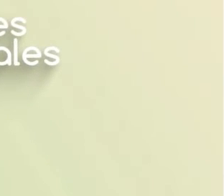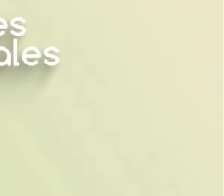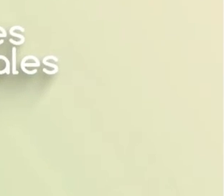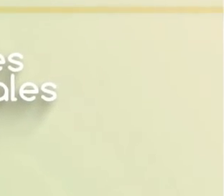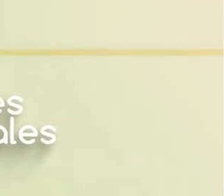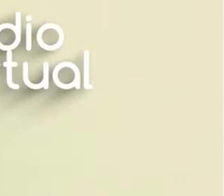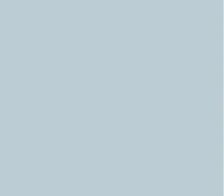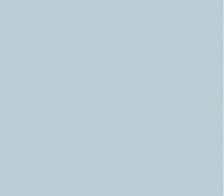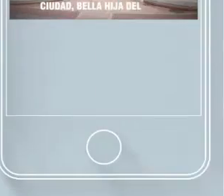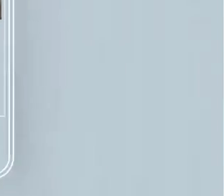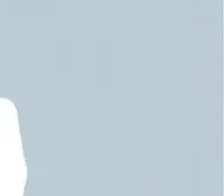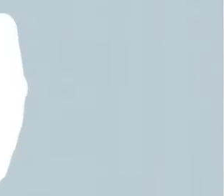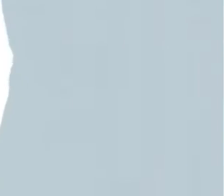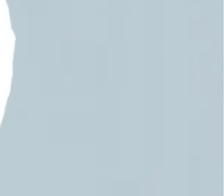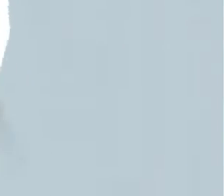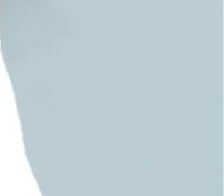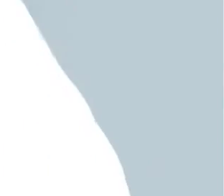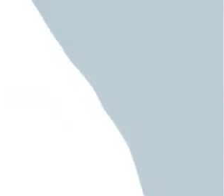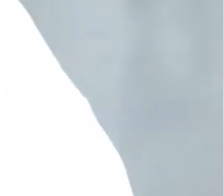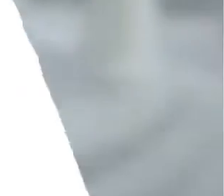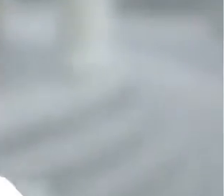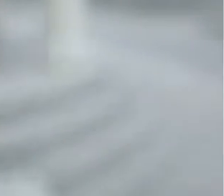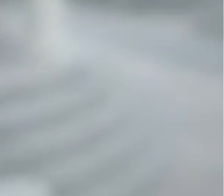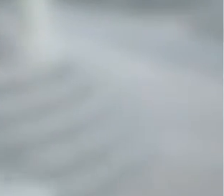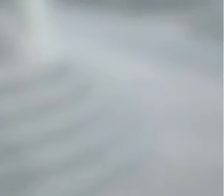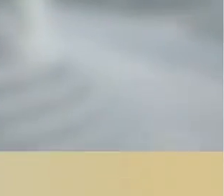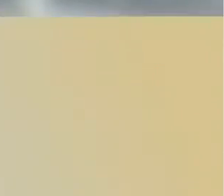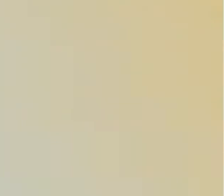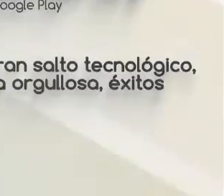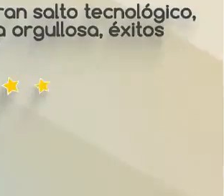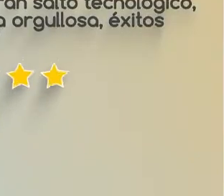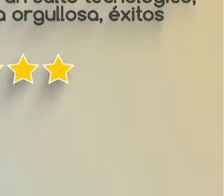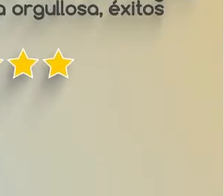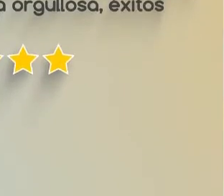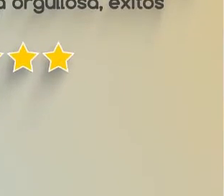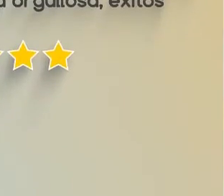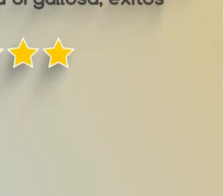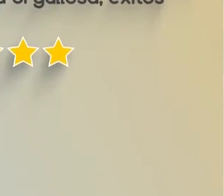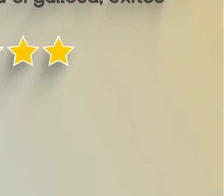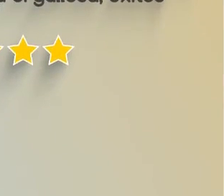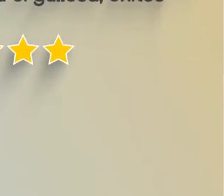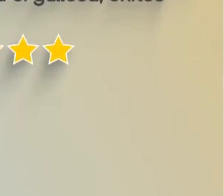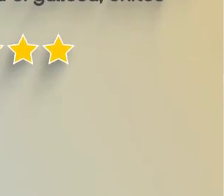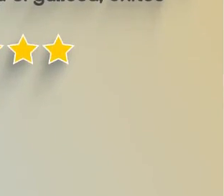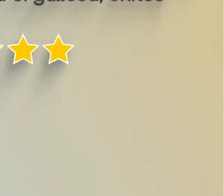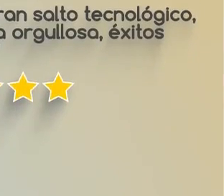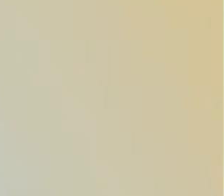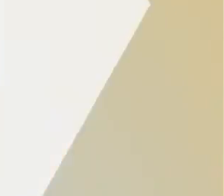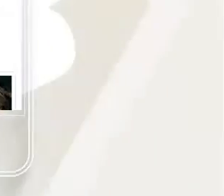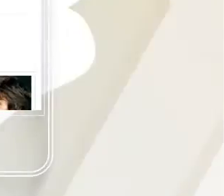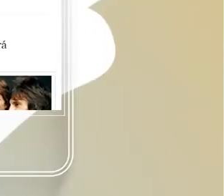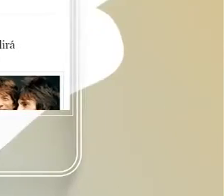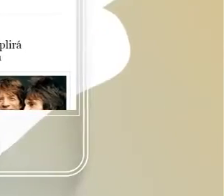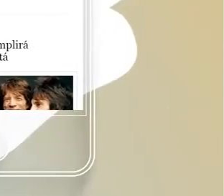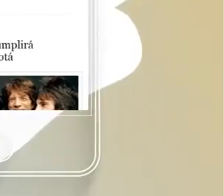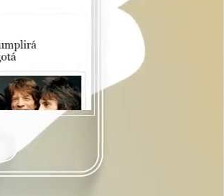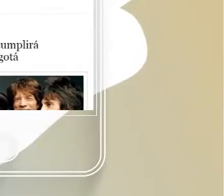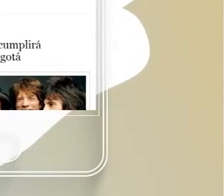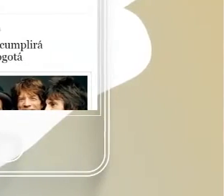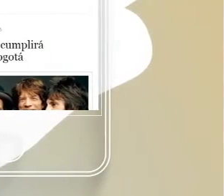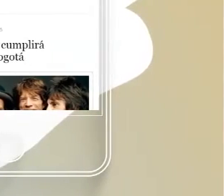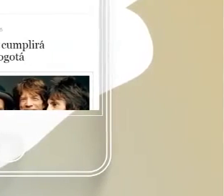sociales. También puedes disfrutar de nuestra señal en vivo y mucho más. Miles de usuarios en Barranca Bermeja, Colombia y el mundo ya